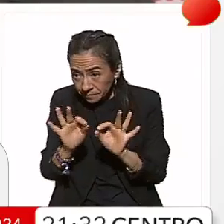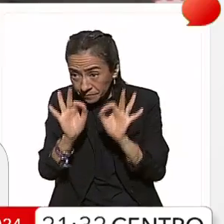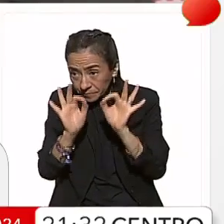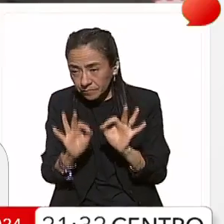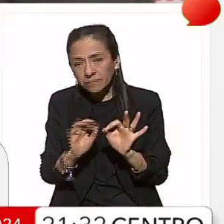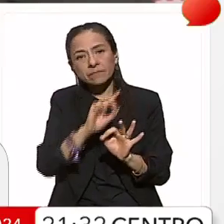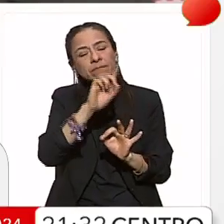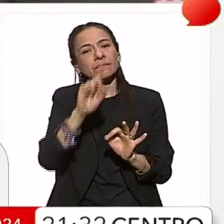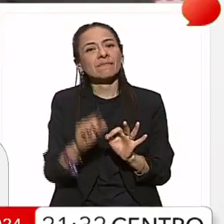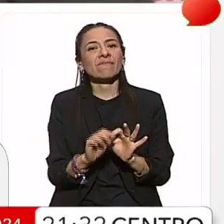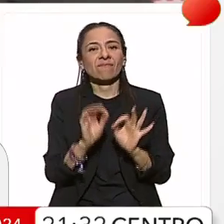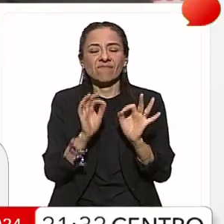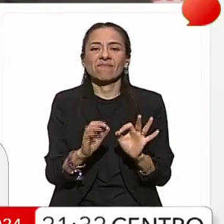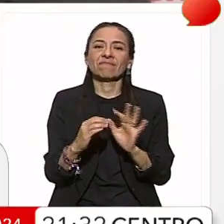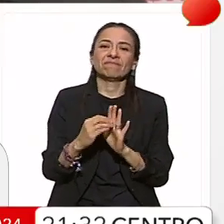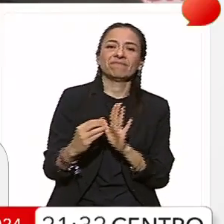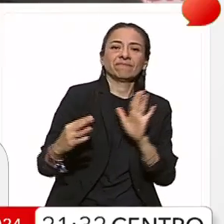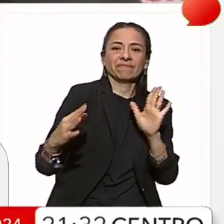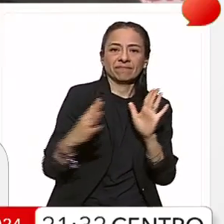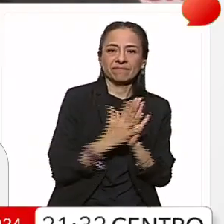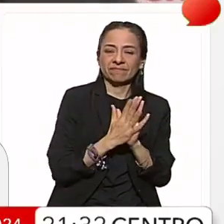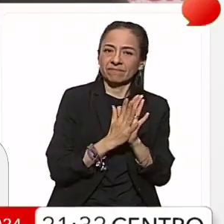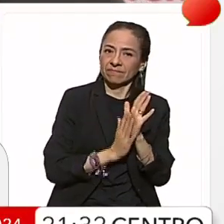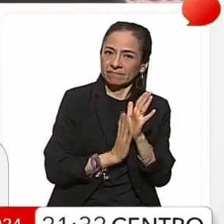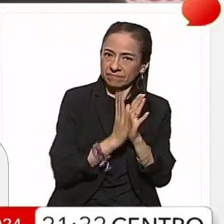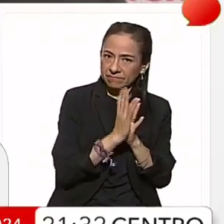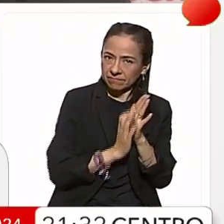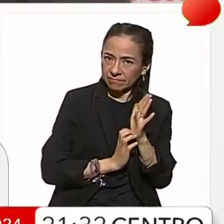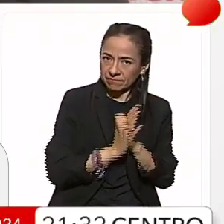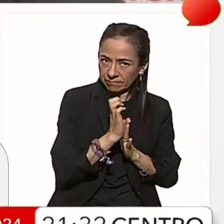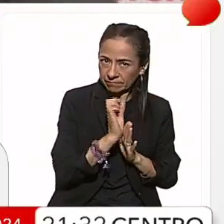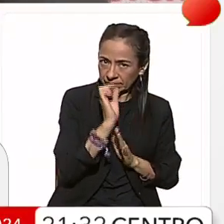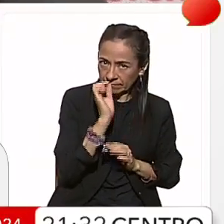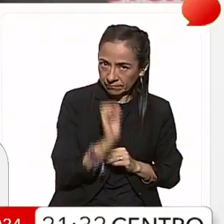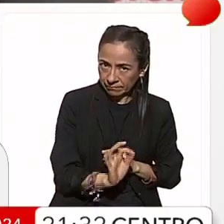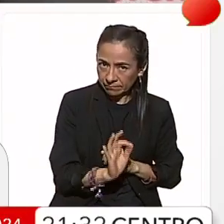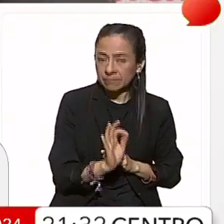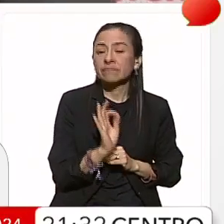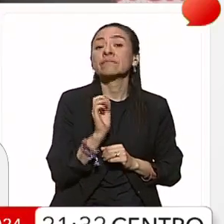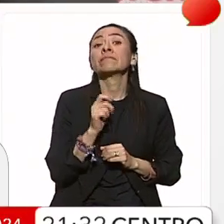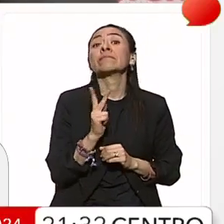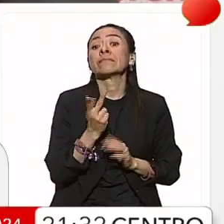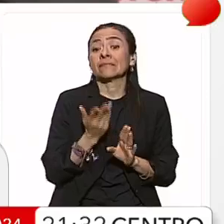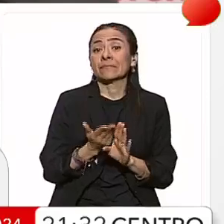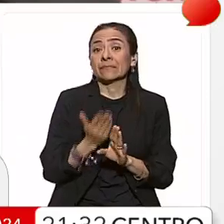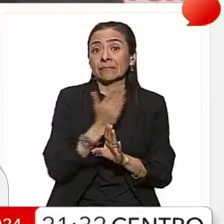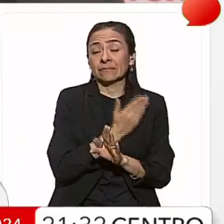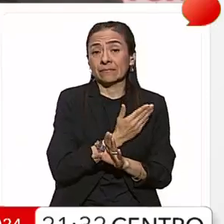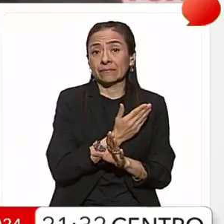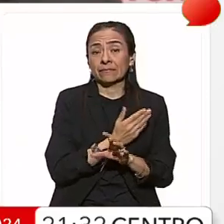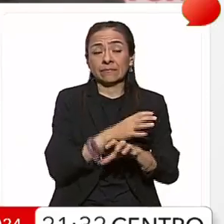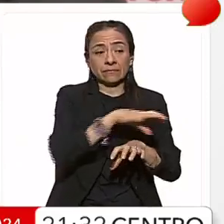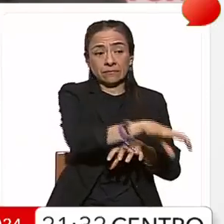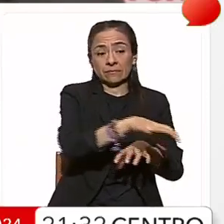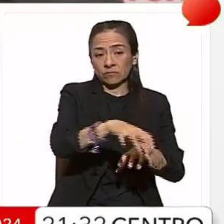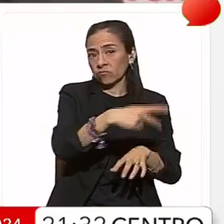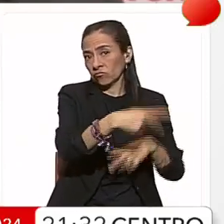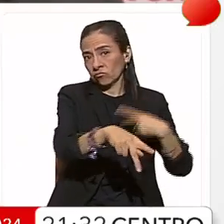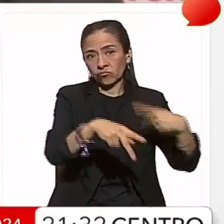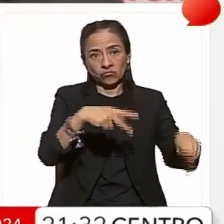y eso sucedió, pero antes los organismos autónomos de funciones